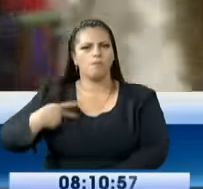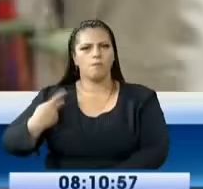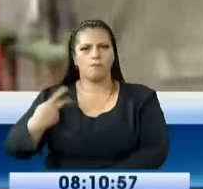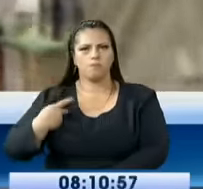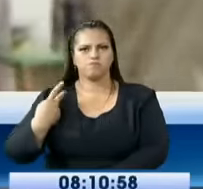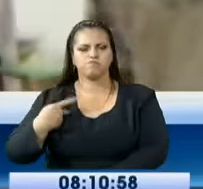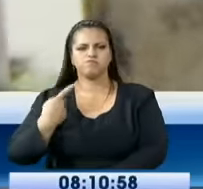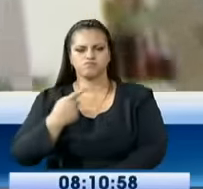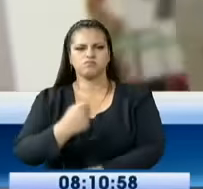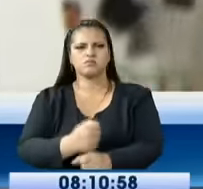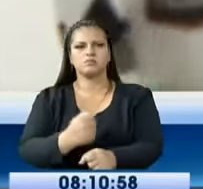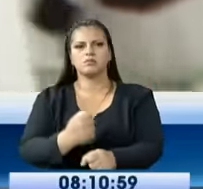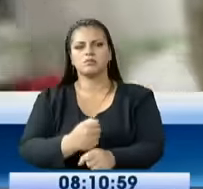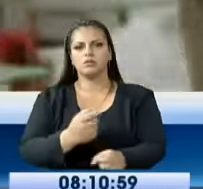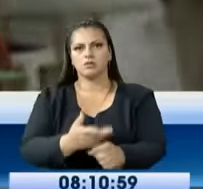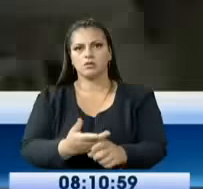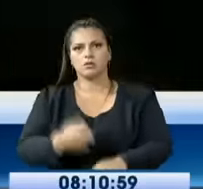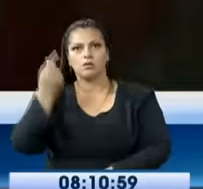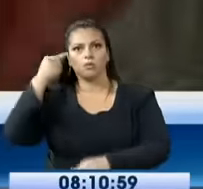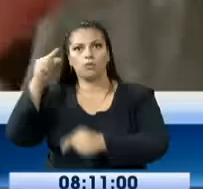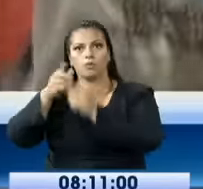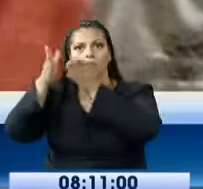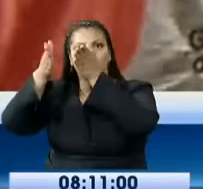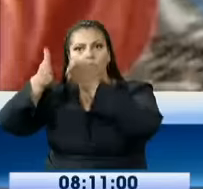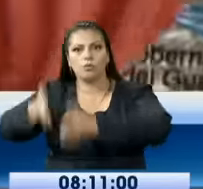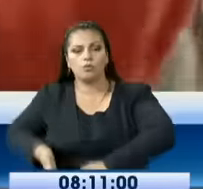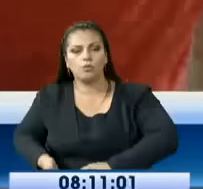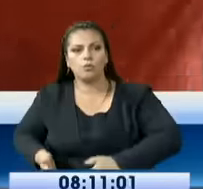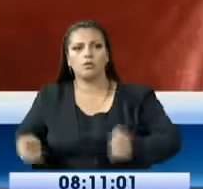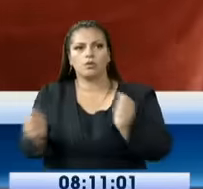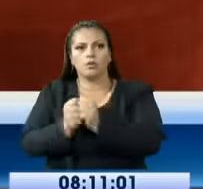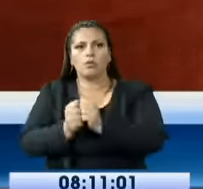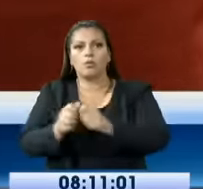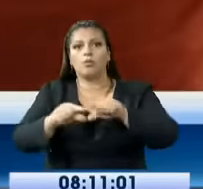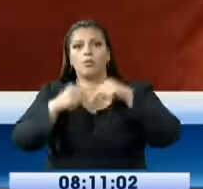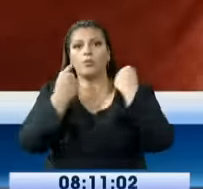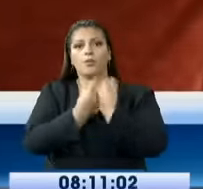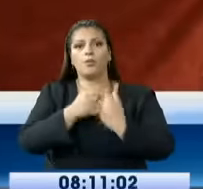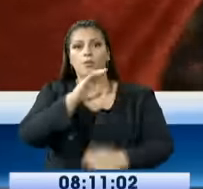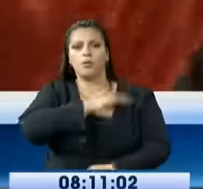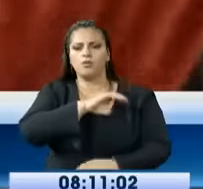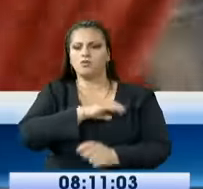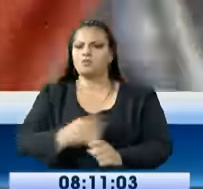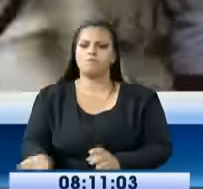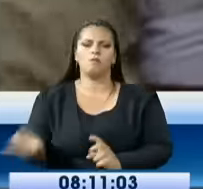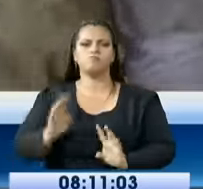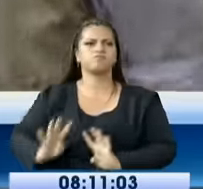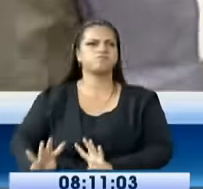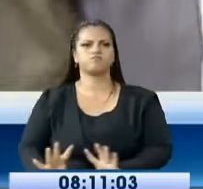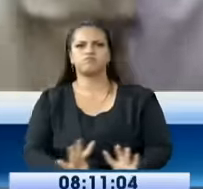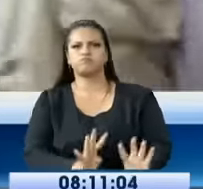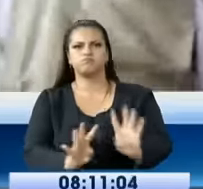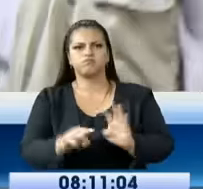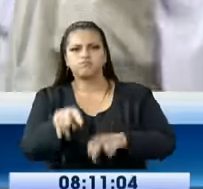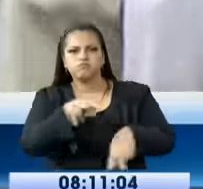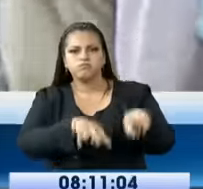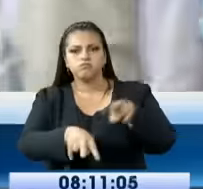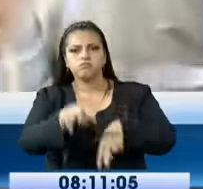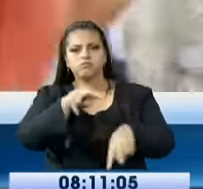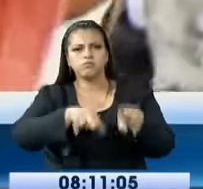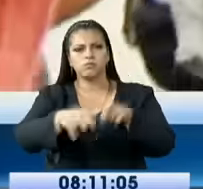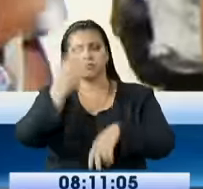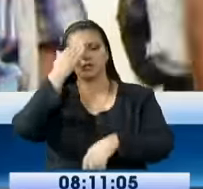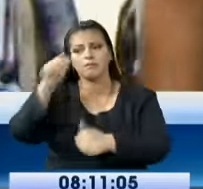intendente de policía y un piquete de uniformados llegaron hasta un nightclub ubicado a pocos metros de un colegio fiscal en